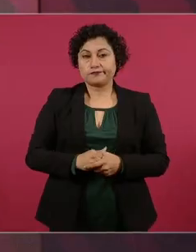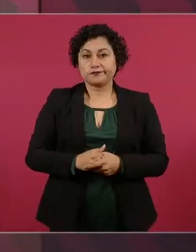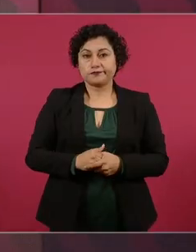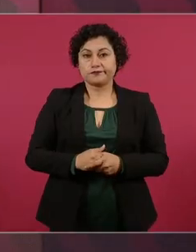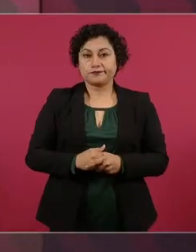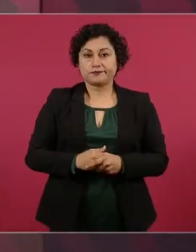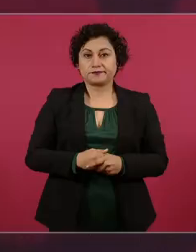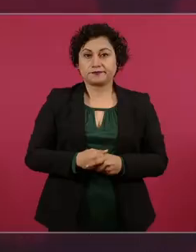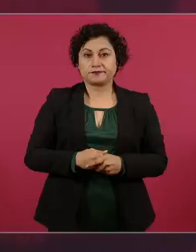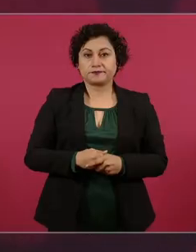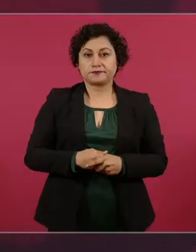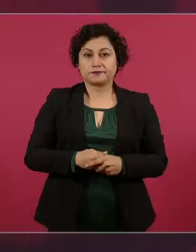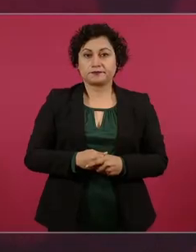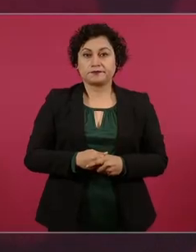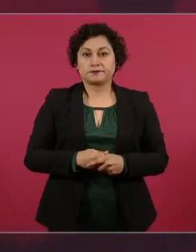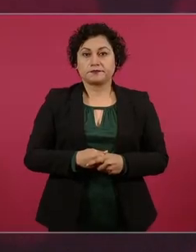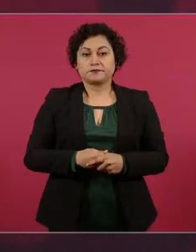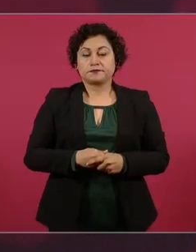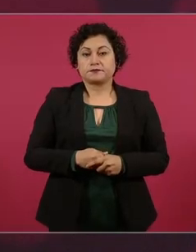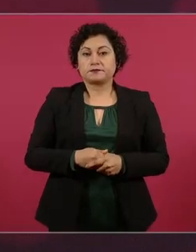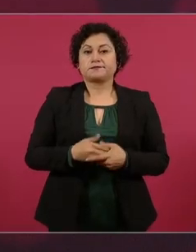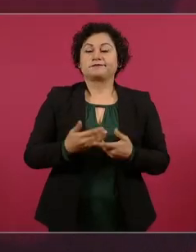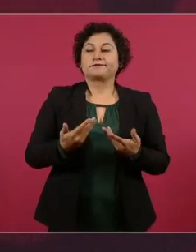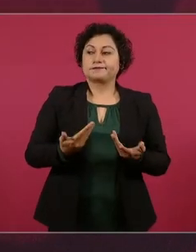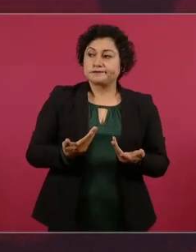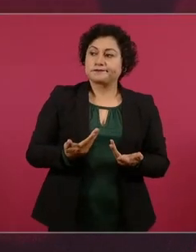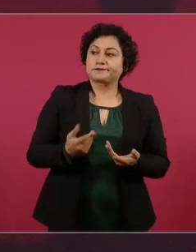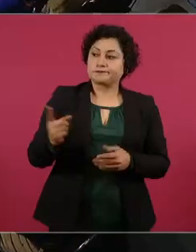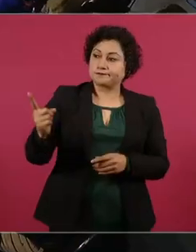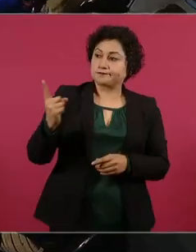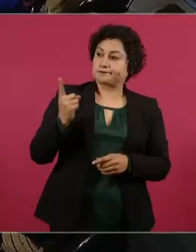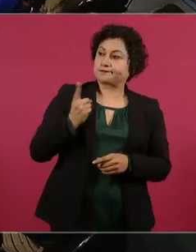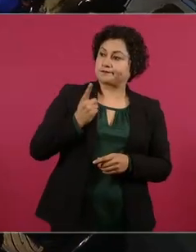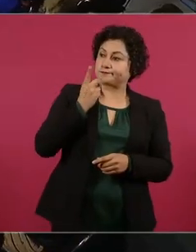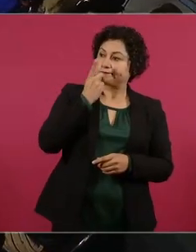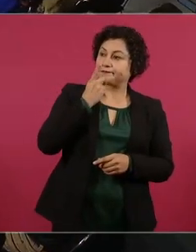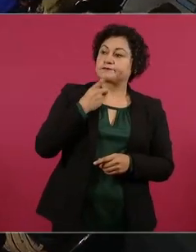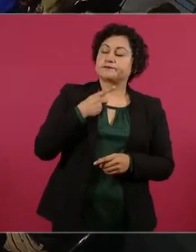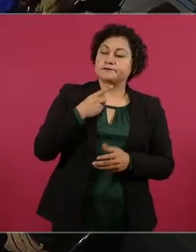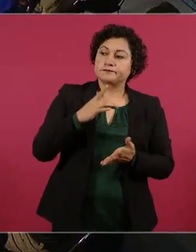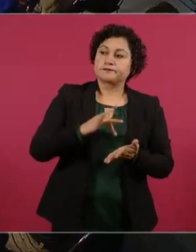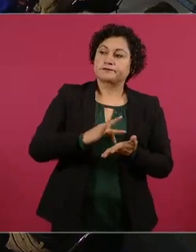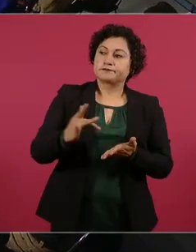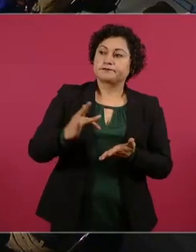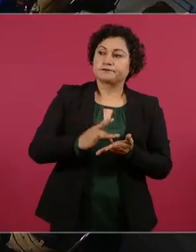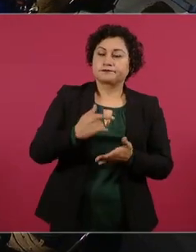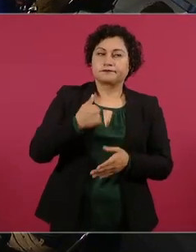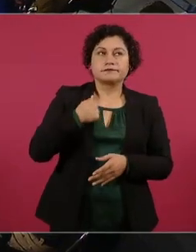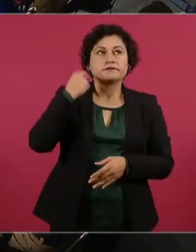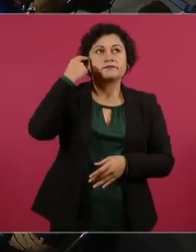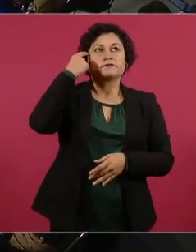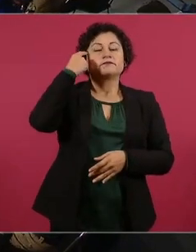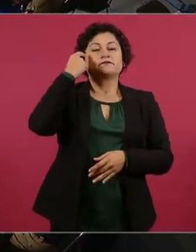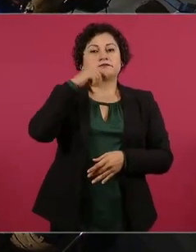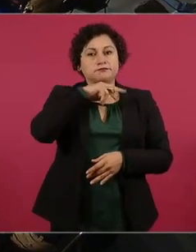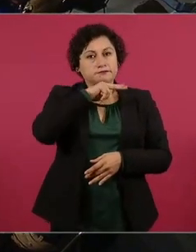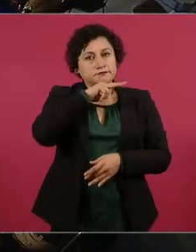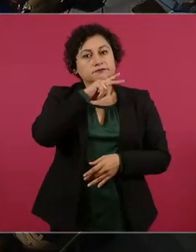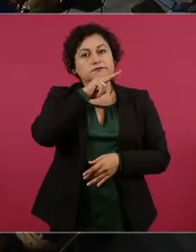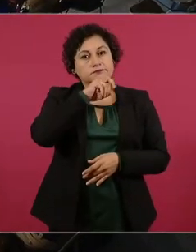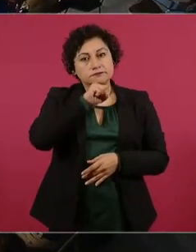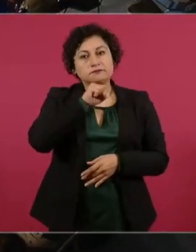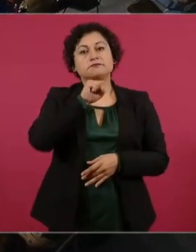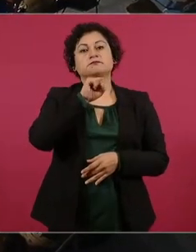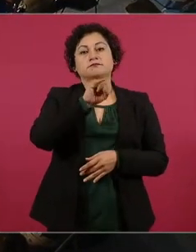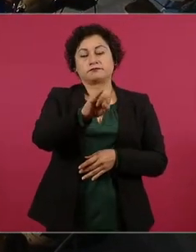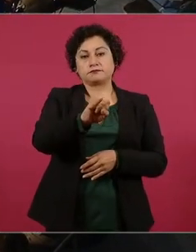Y sí nos preocupó, me acuerdo que de ahí de San Martín salimos hacia